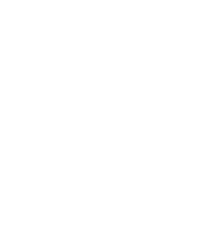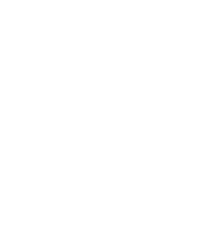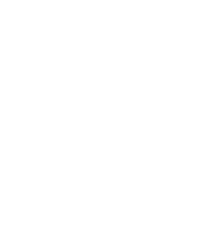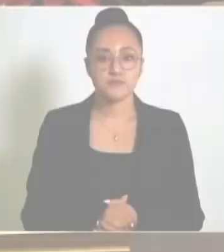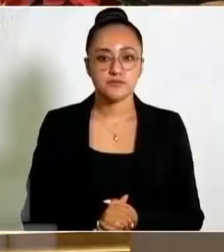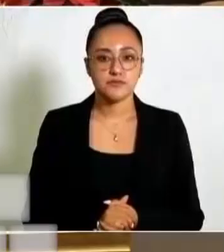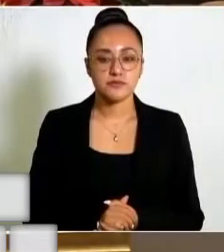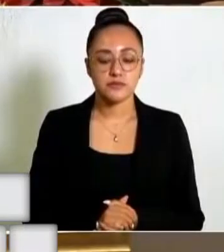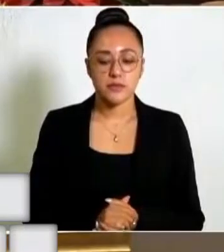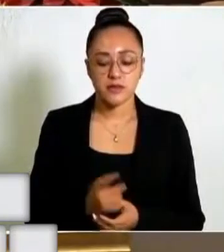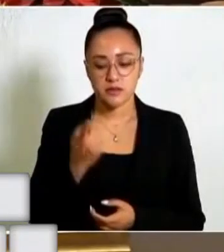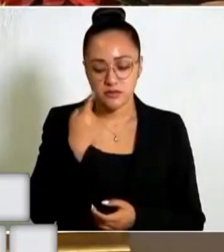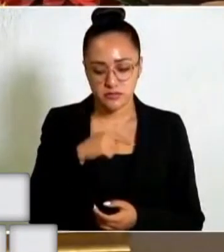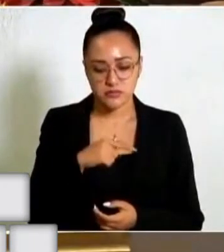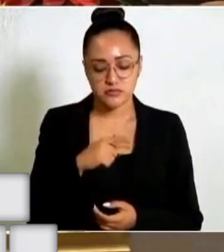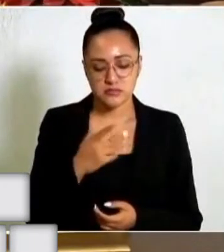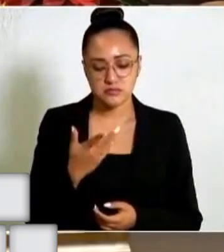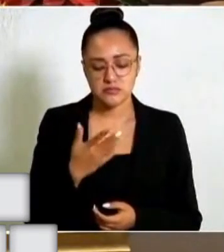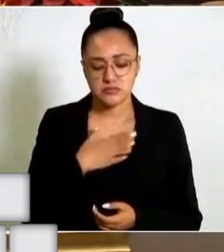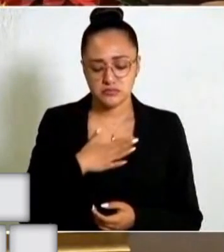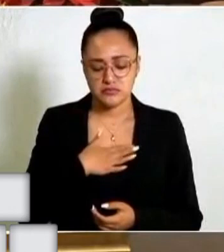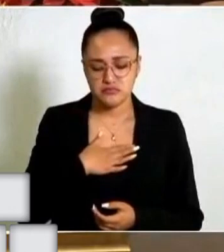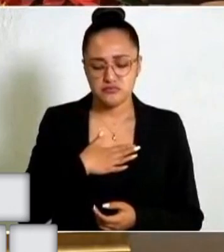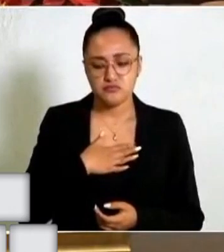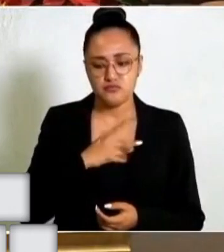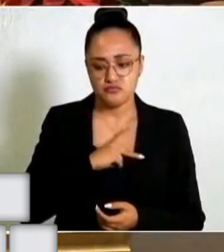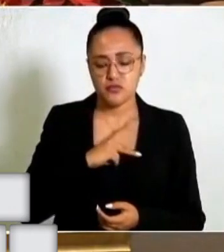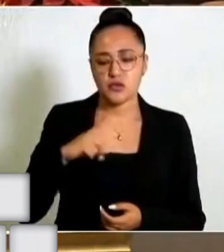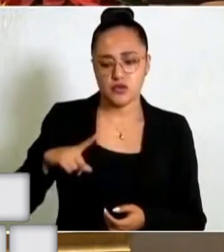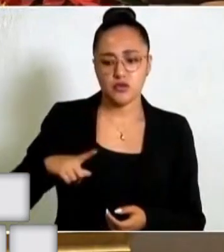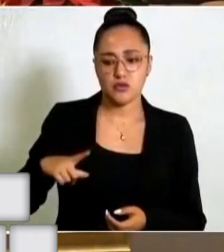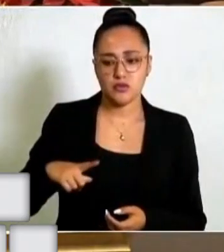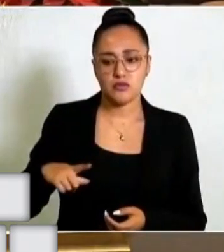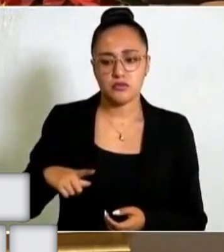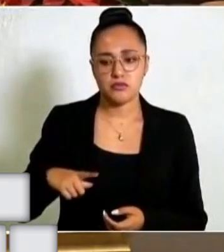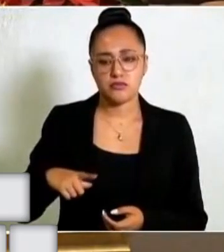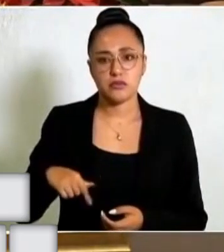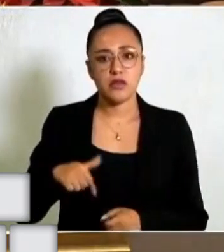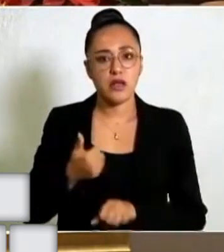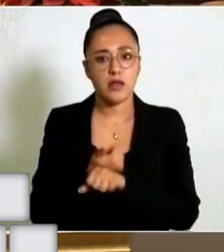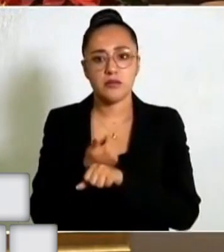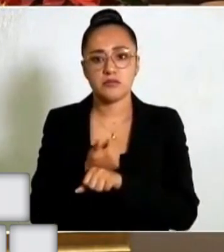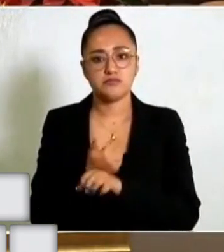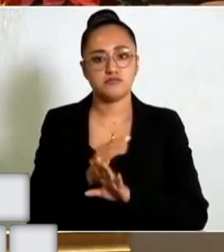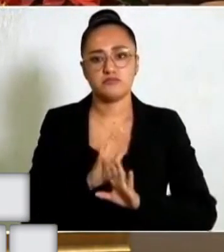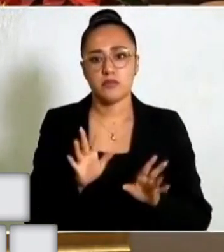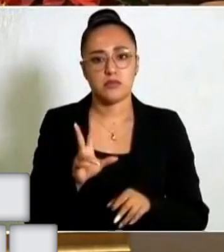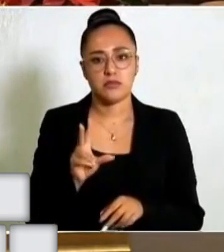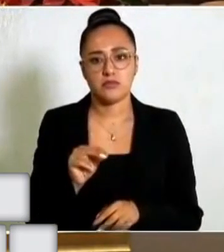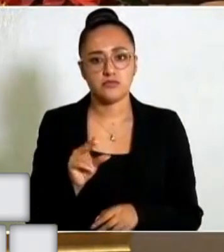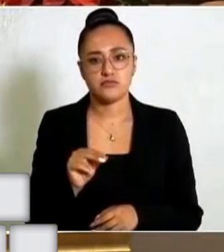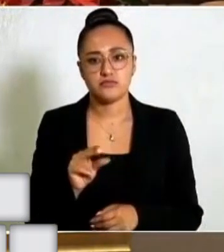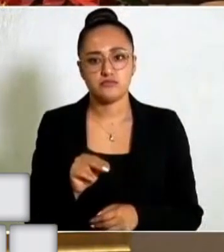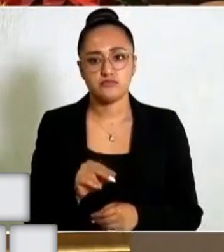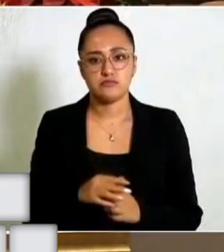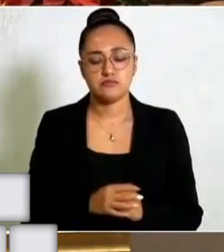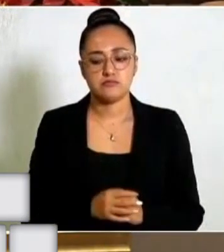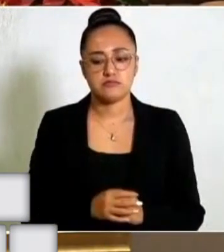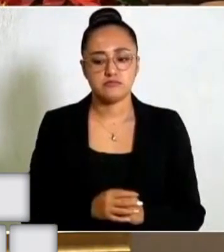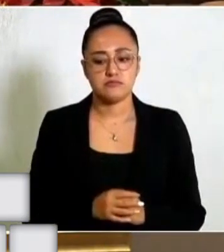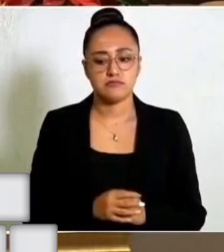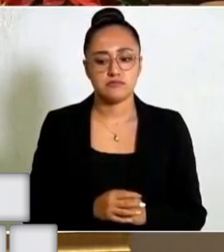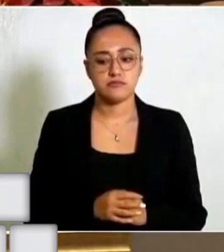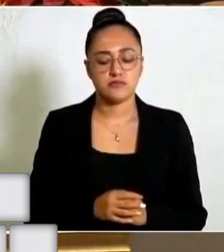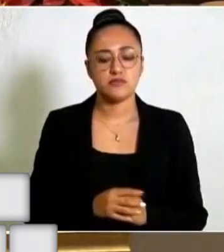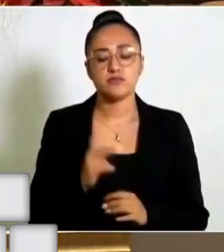para el gobierno ya no estamos en amarillo estamos en